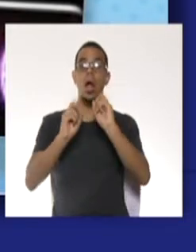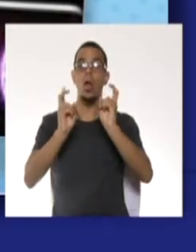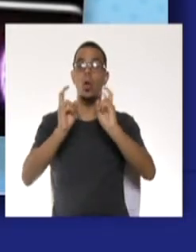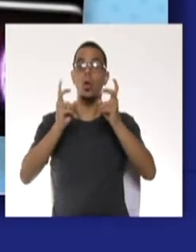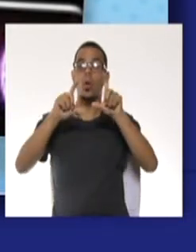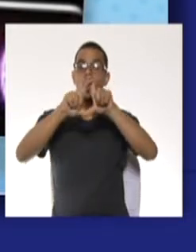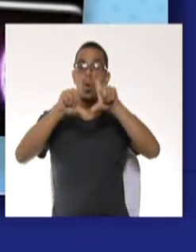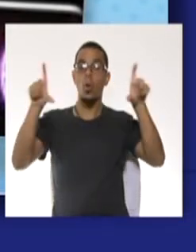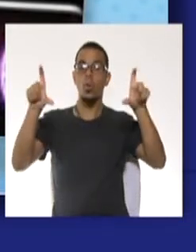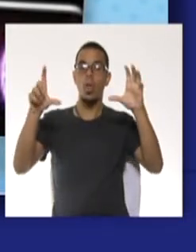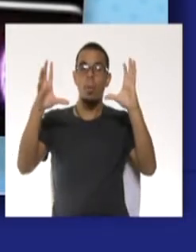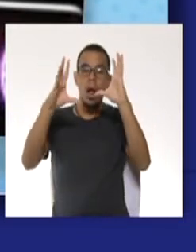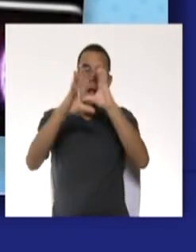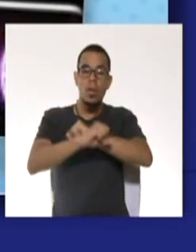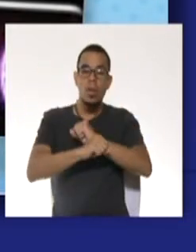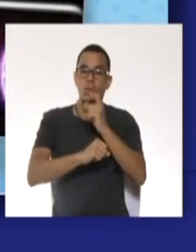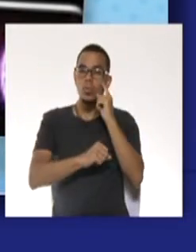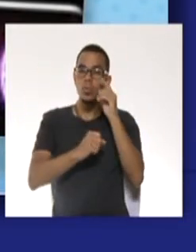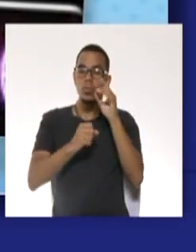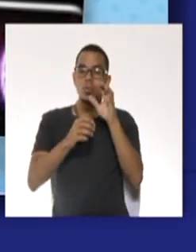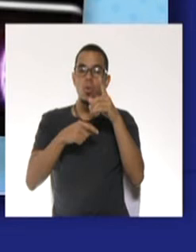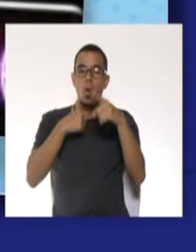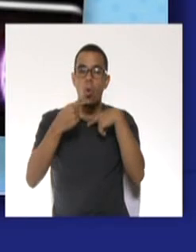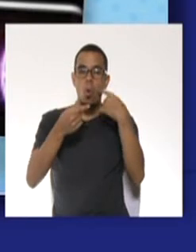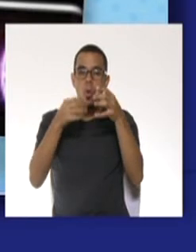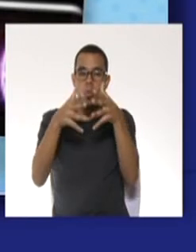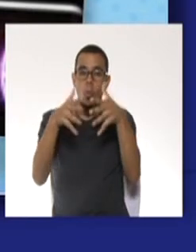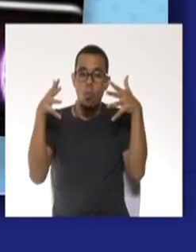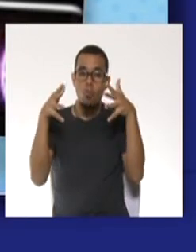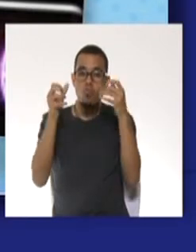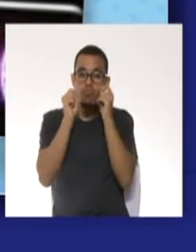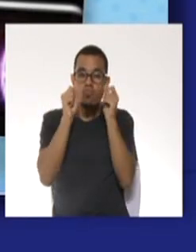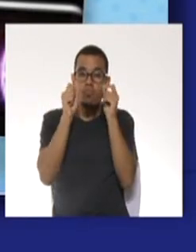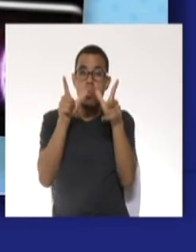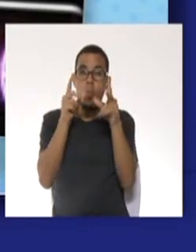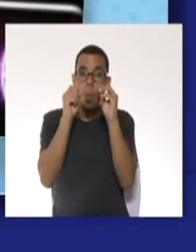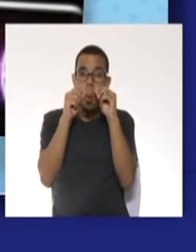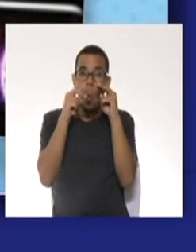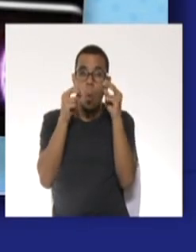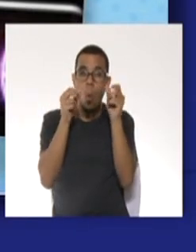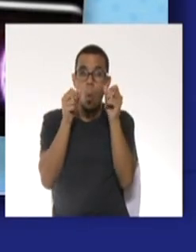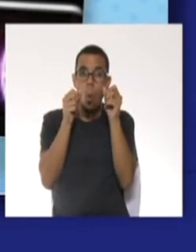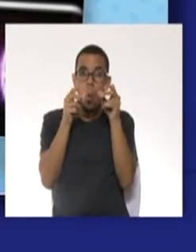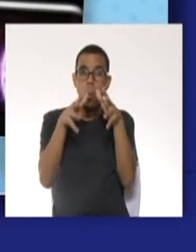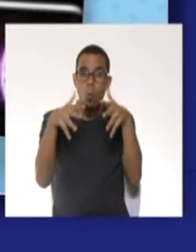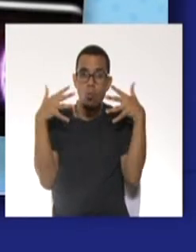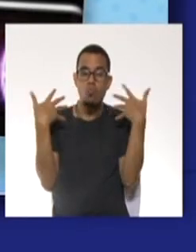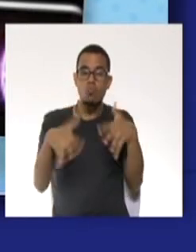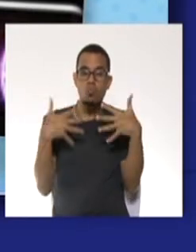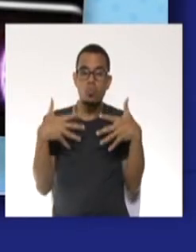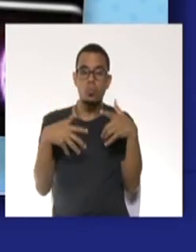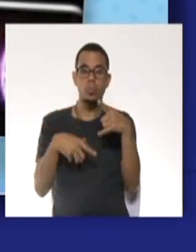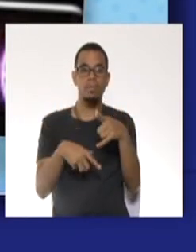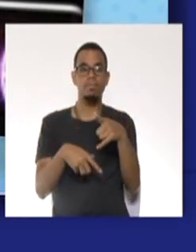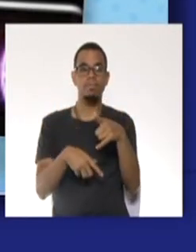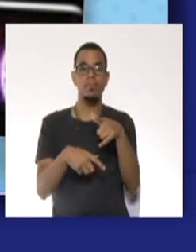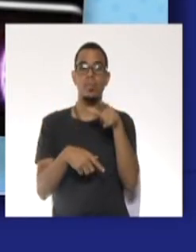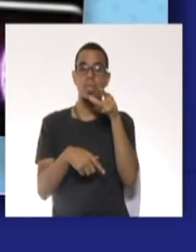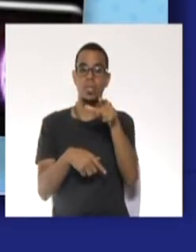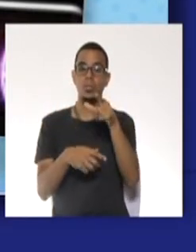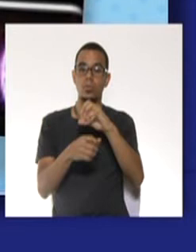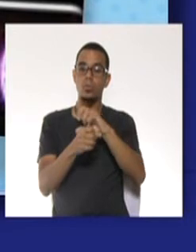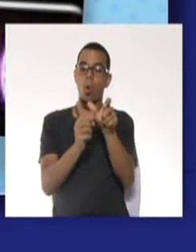que vemos que tienen luces de colores, tienen esos bombillos, son de gas, de